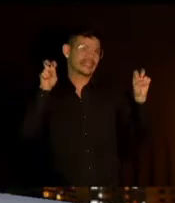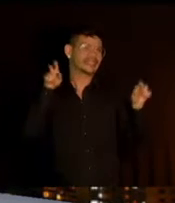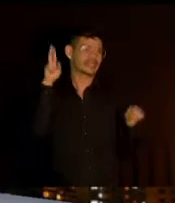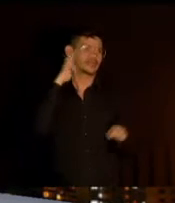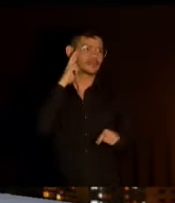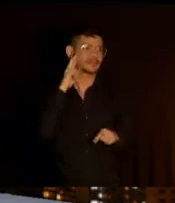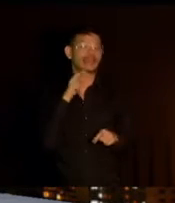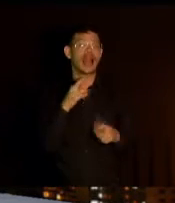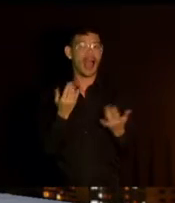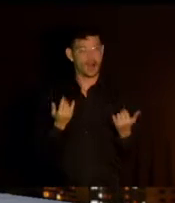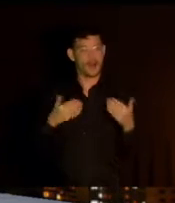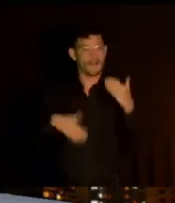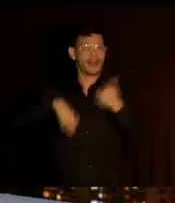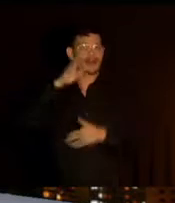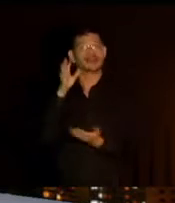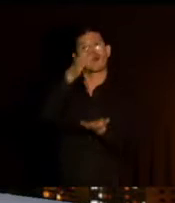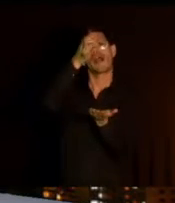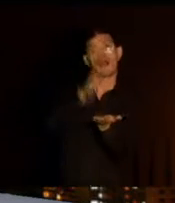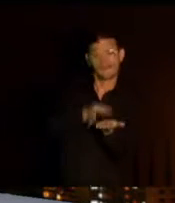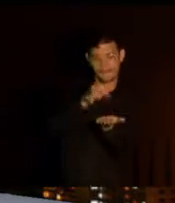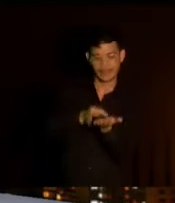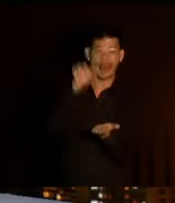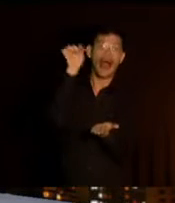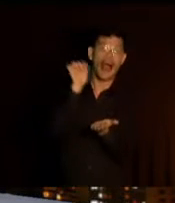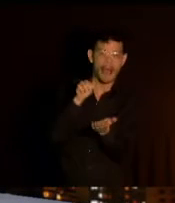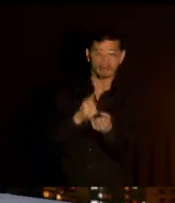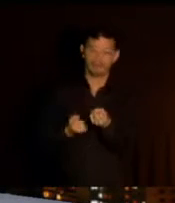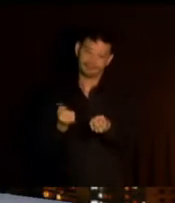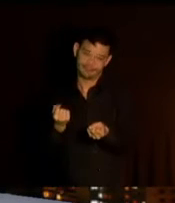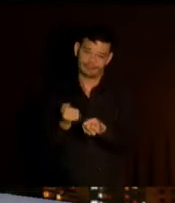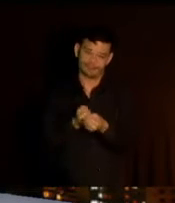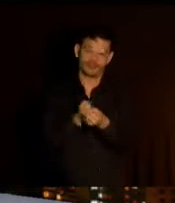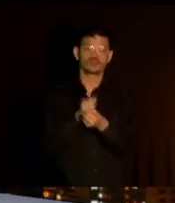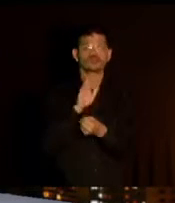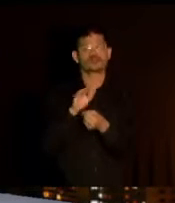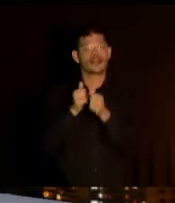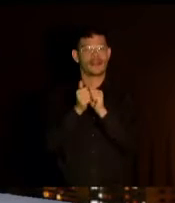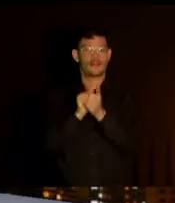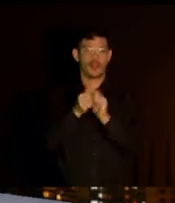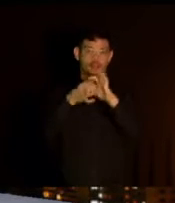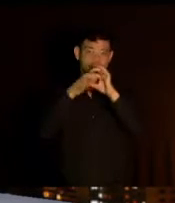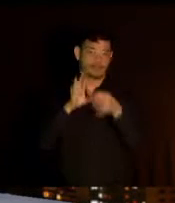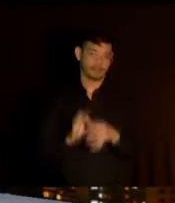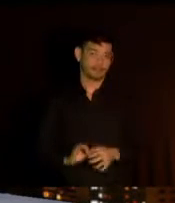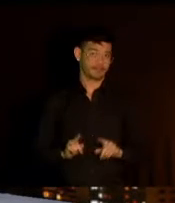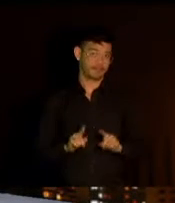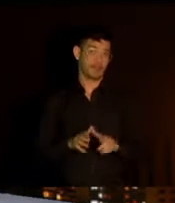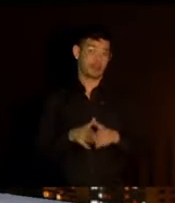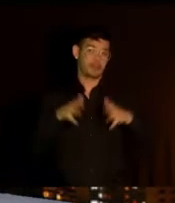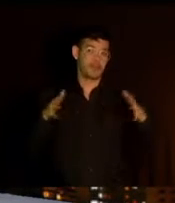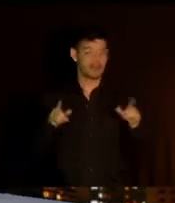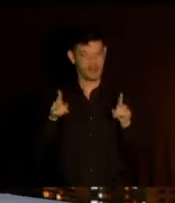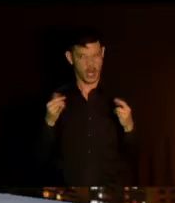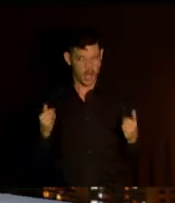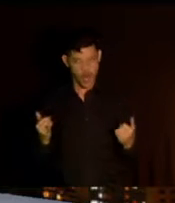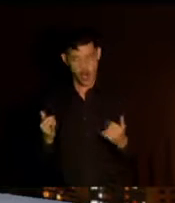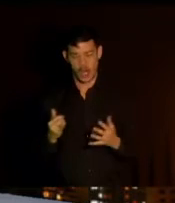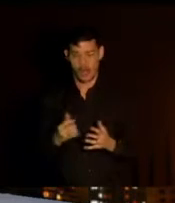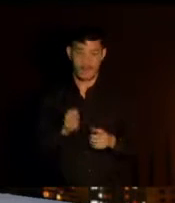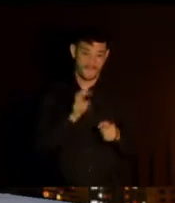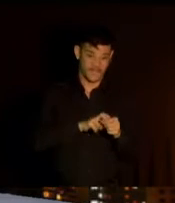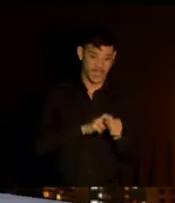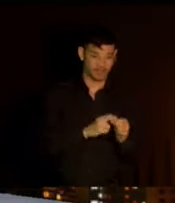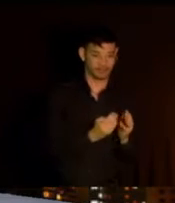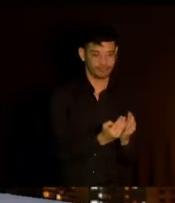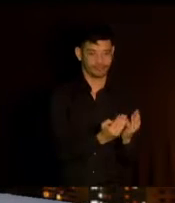departamentos donde realmente apoyan el deporte paralímpico, pero esta posibilidad permitiría ampliar este horizonte, llegar a